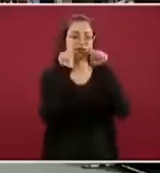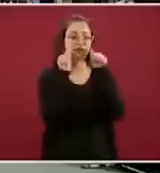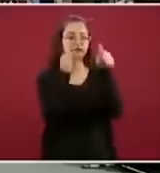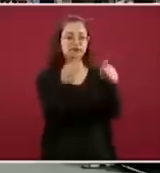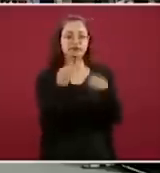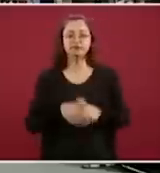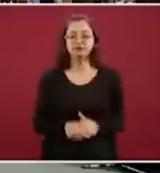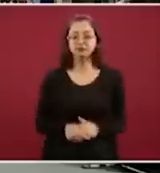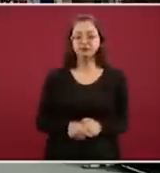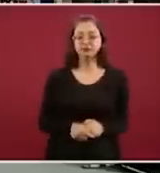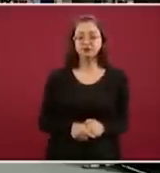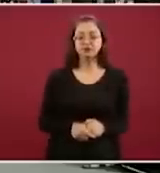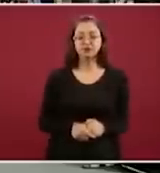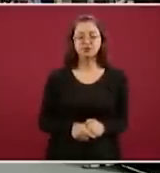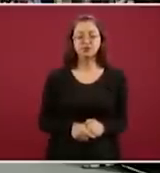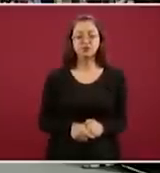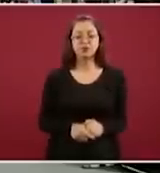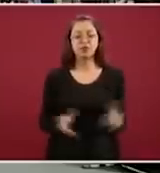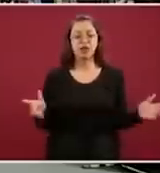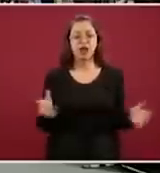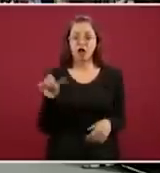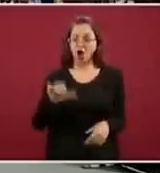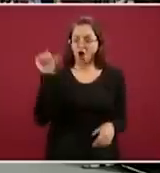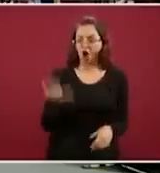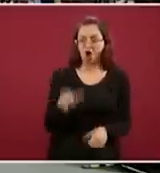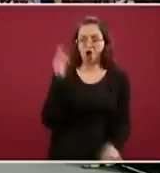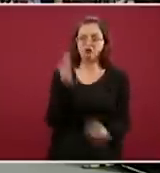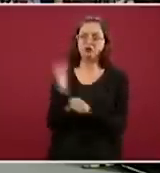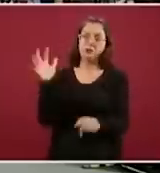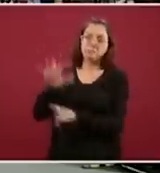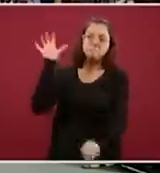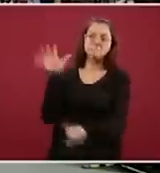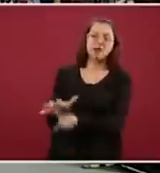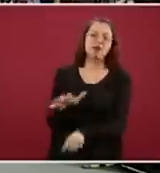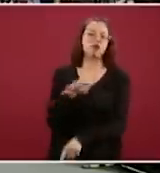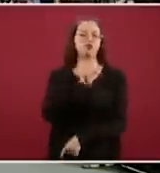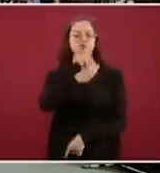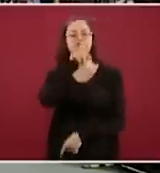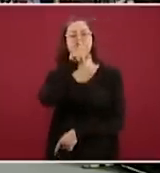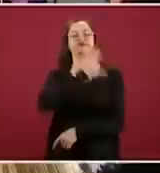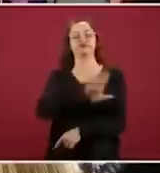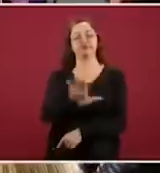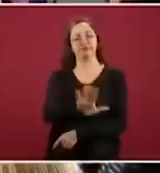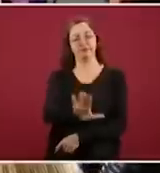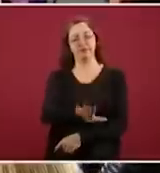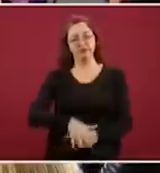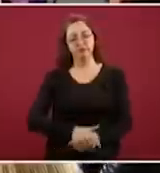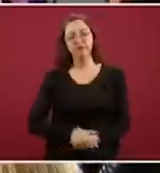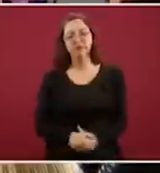no es el mátalos en caliente o